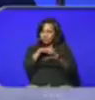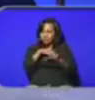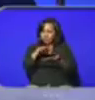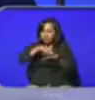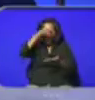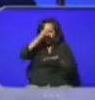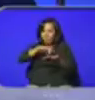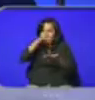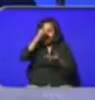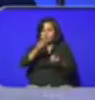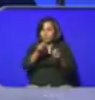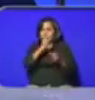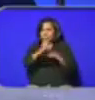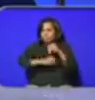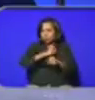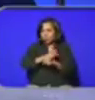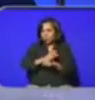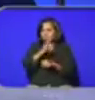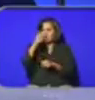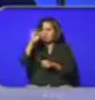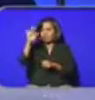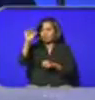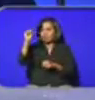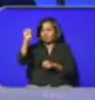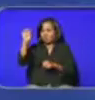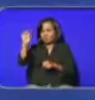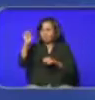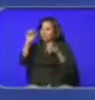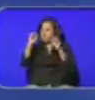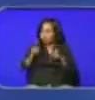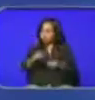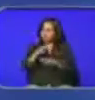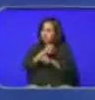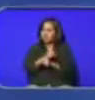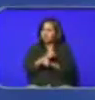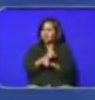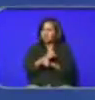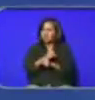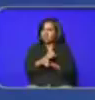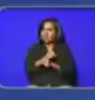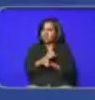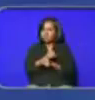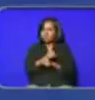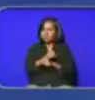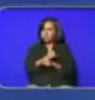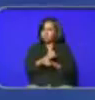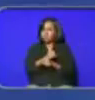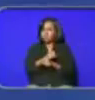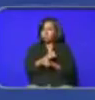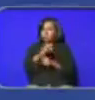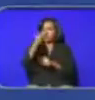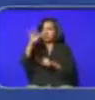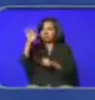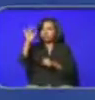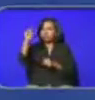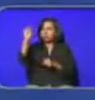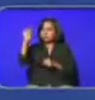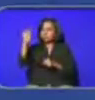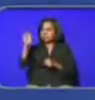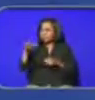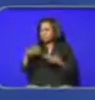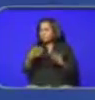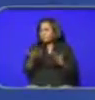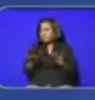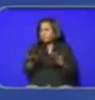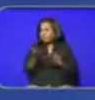única manera de que un extranjero reemplace al nacional es si hace el trabajo mejor que el nacional. Y en el INSA definitivamente lo que se va a atender es